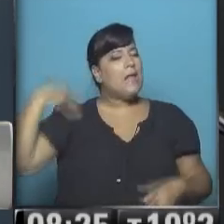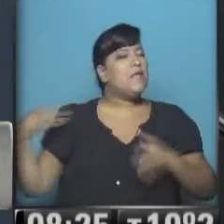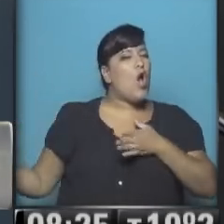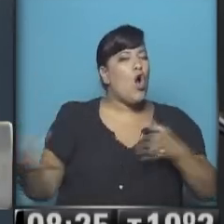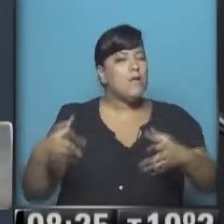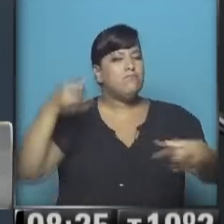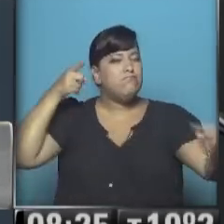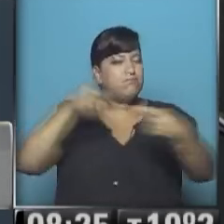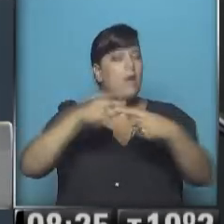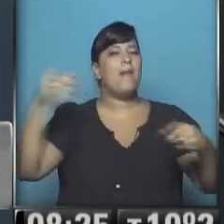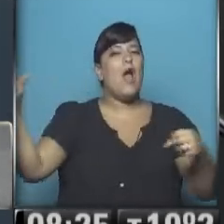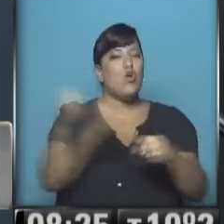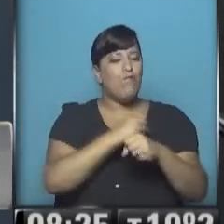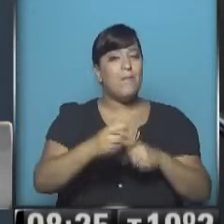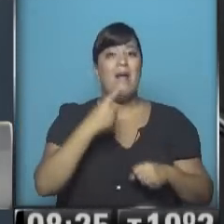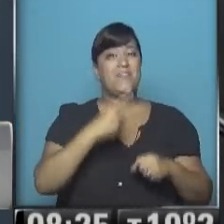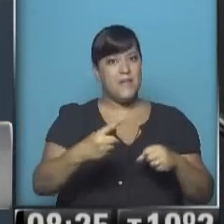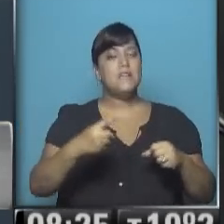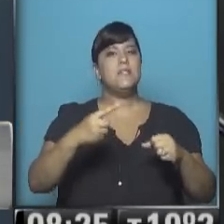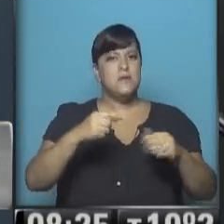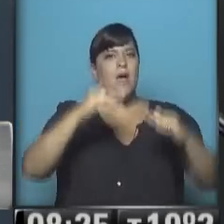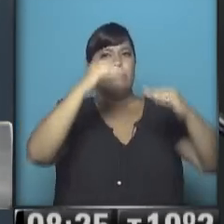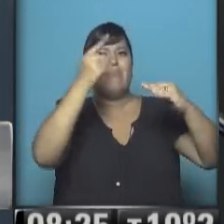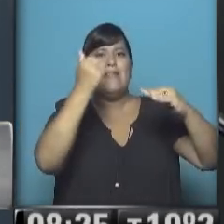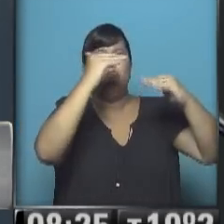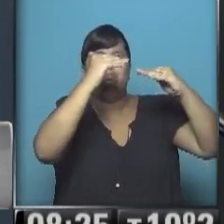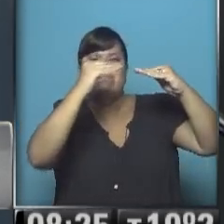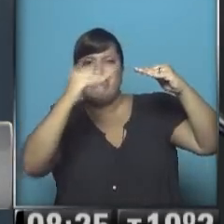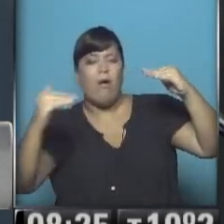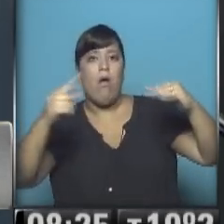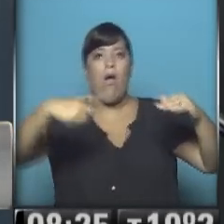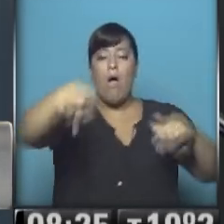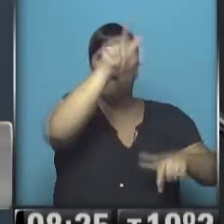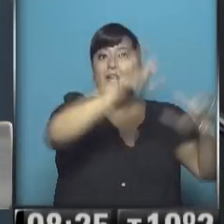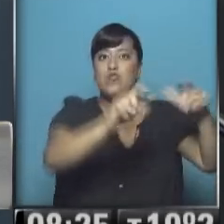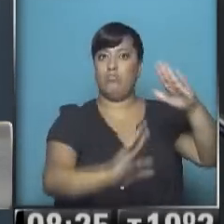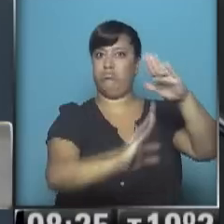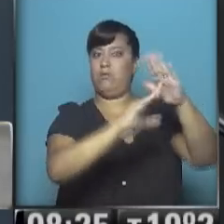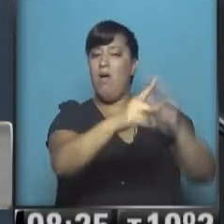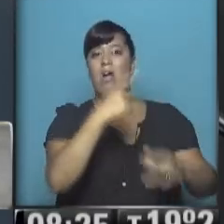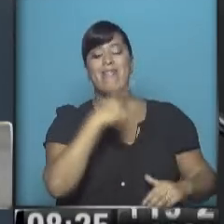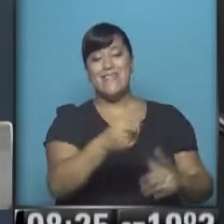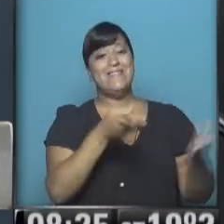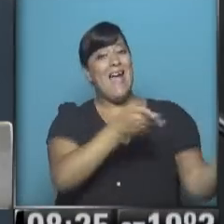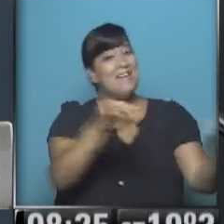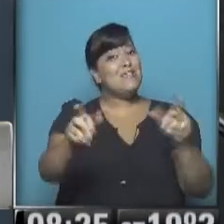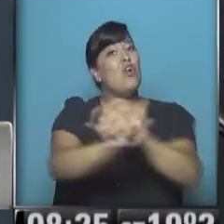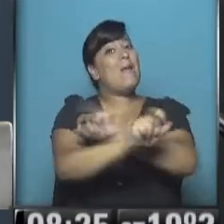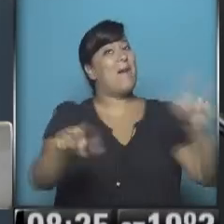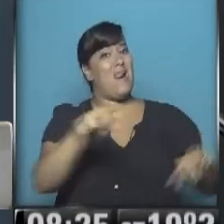a confirmar una tendencia decreciente a nivel de precios muchos de sus dirigentes han asesorado mal a sus